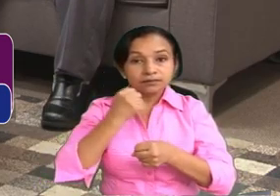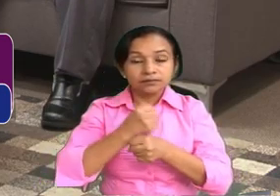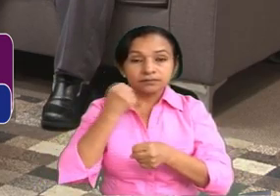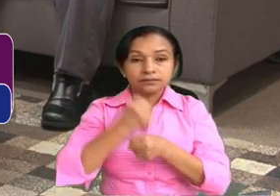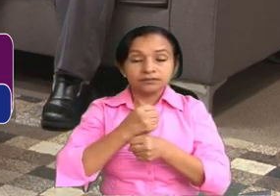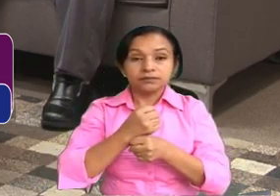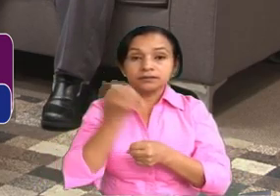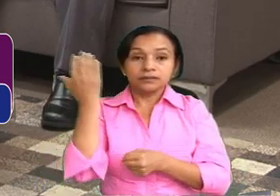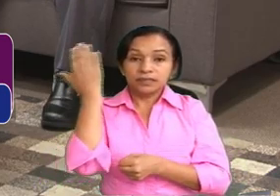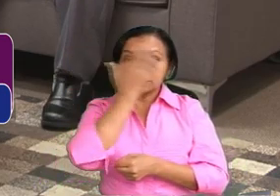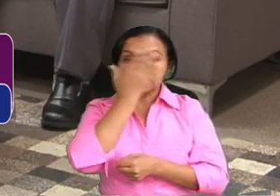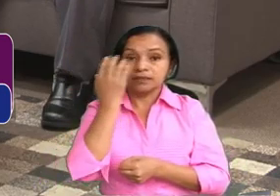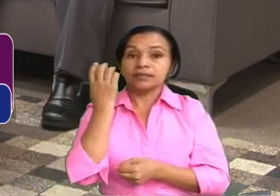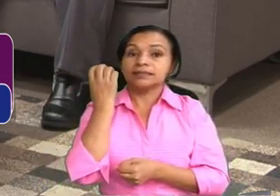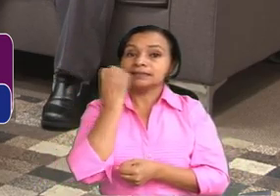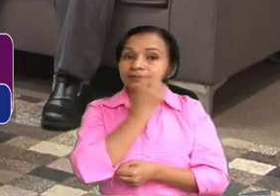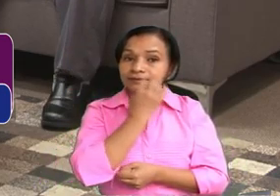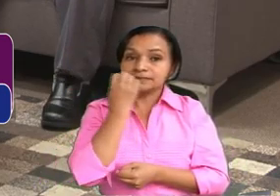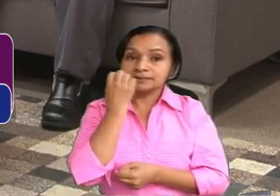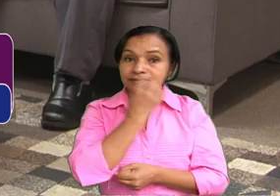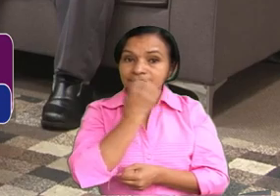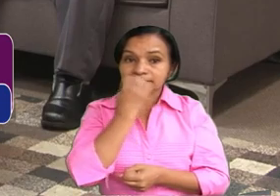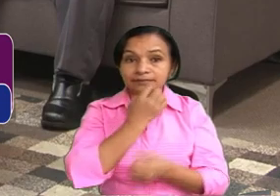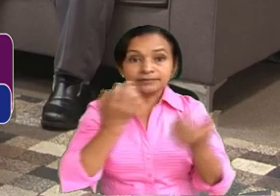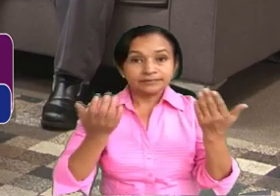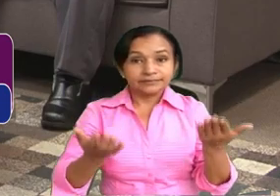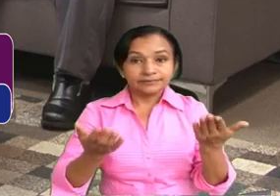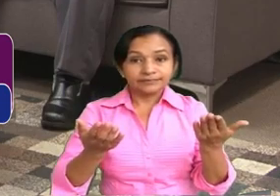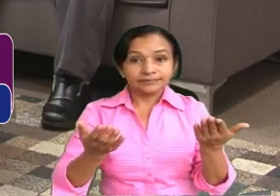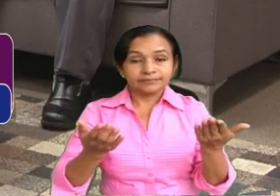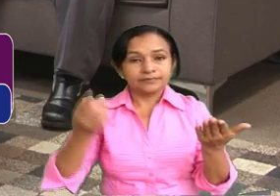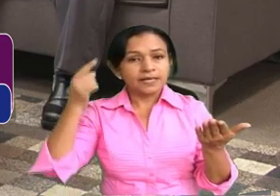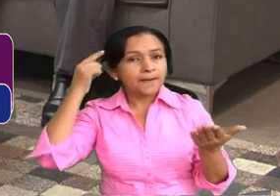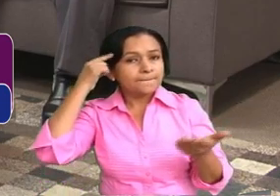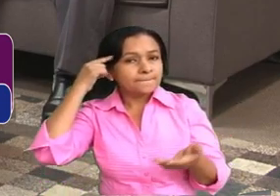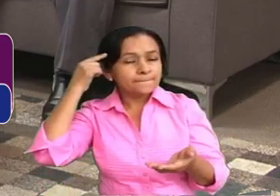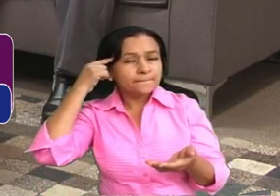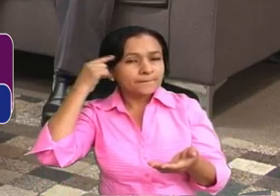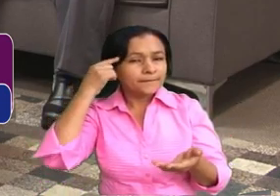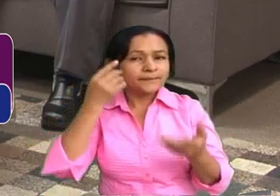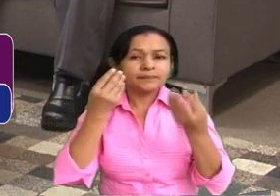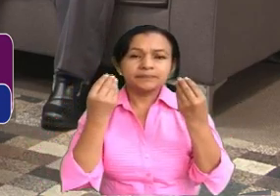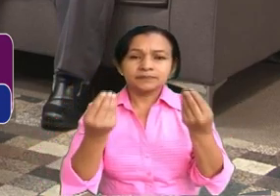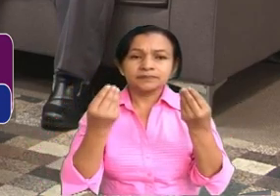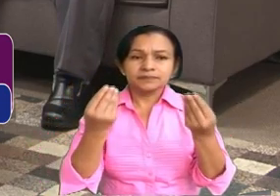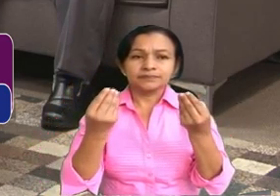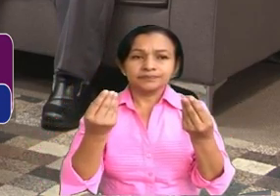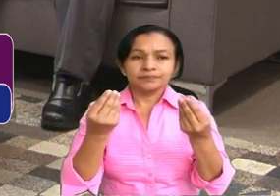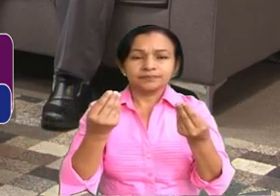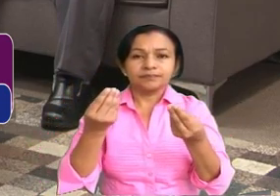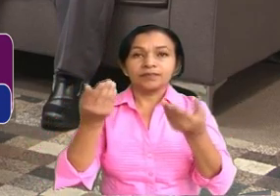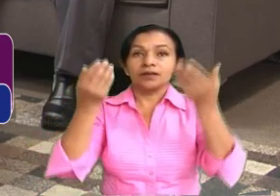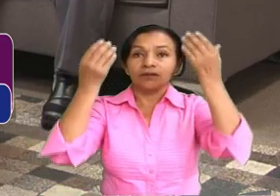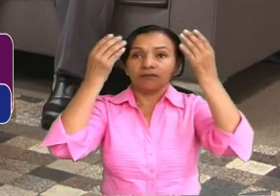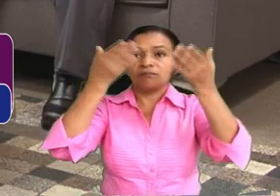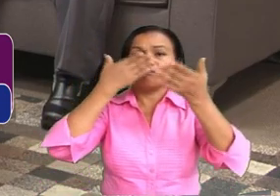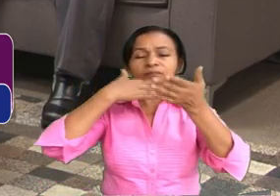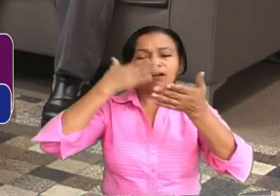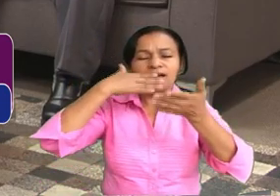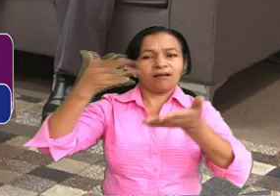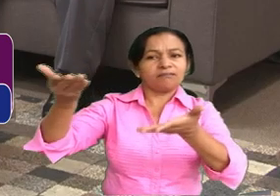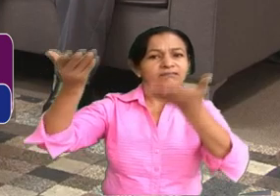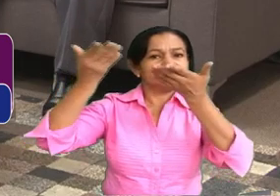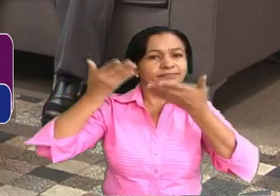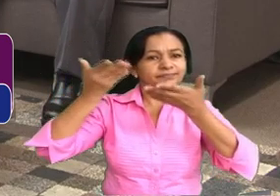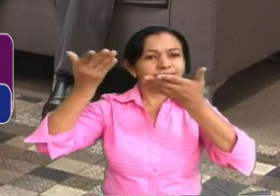como esclavo. Eso fue lo que nos mentalizaron tanto. Herencias de culturas neoliberales y